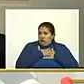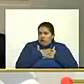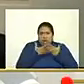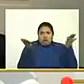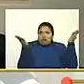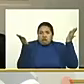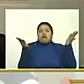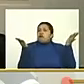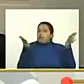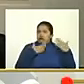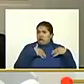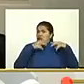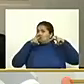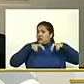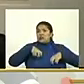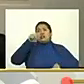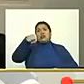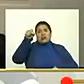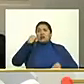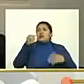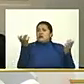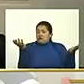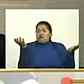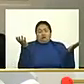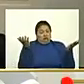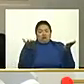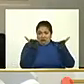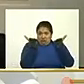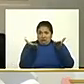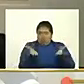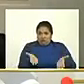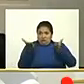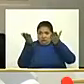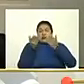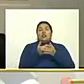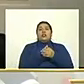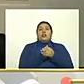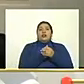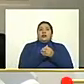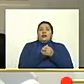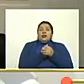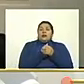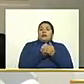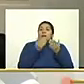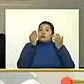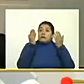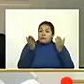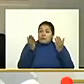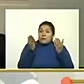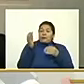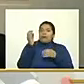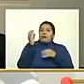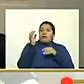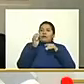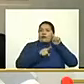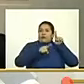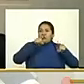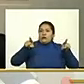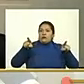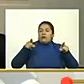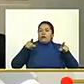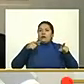ha llegado al punto incluso de suspender los